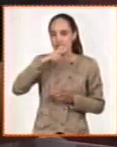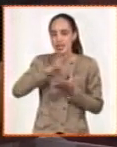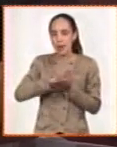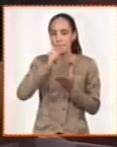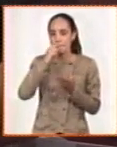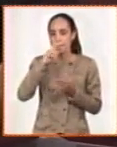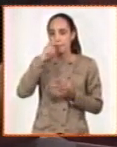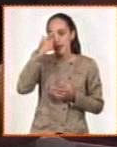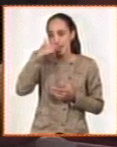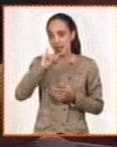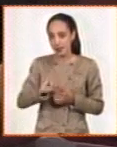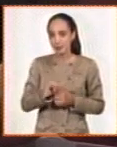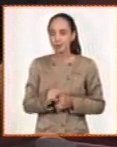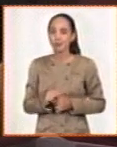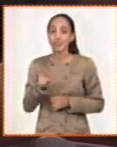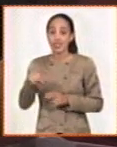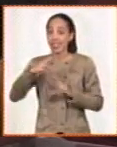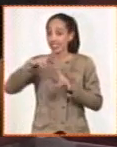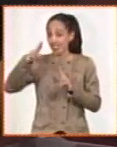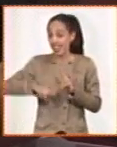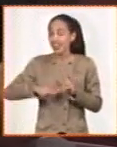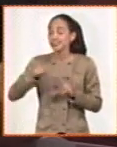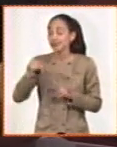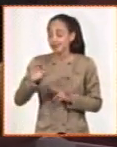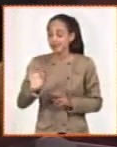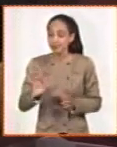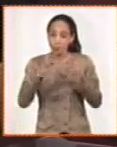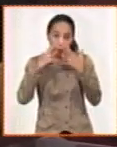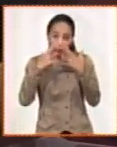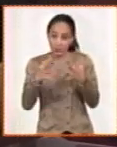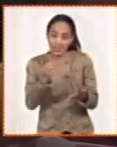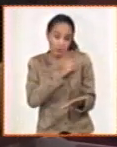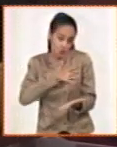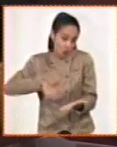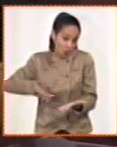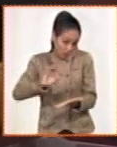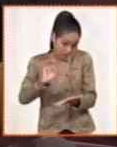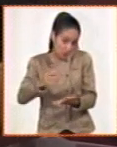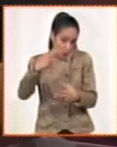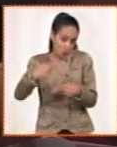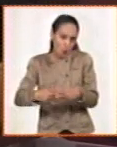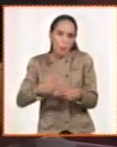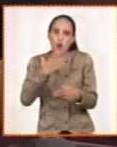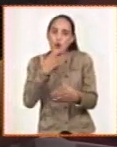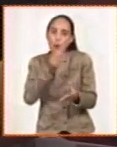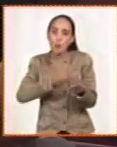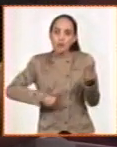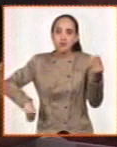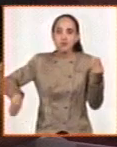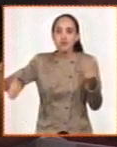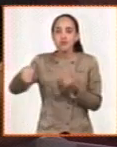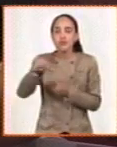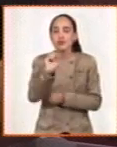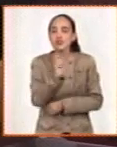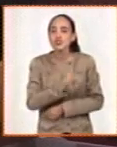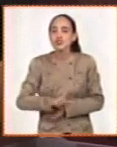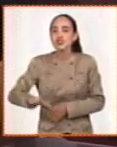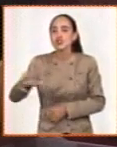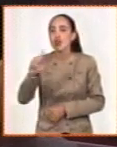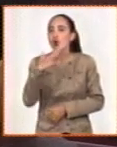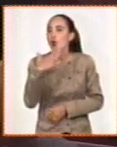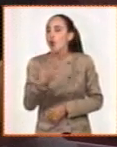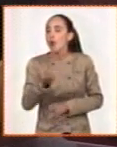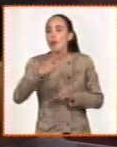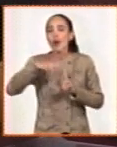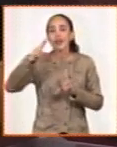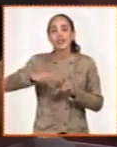que generó Teatro Escambray en el Escambray, en la zona del Escambray, cómo ayudó a su transformación social, cómo introdujo en el teatro cubano